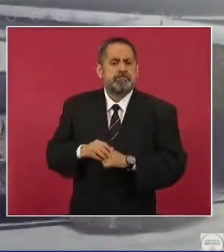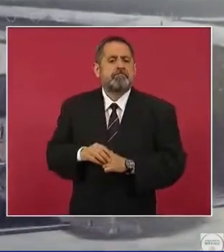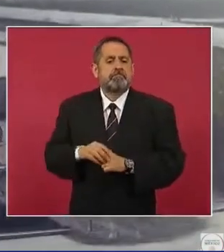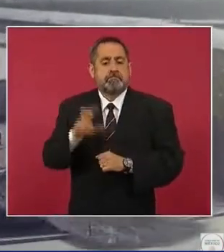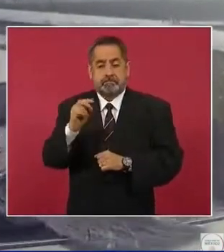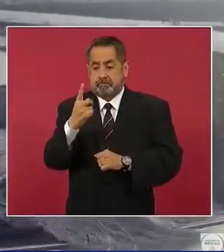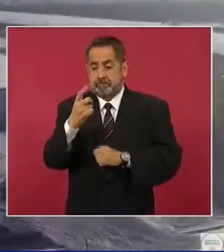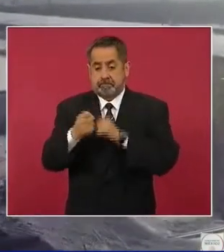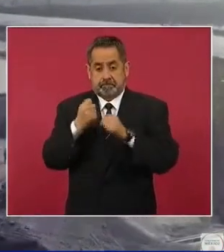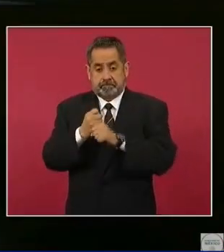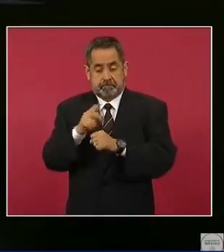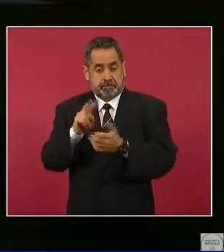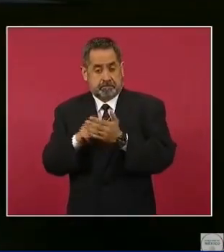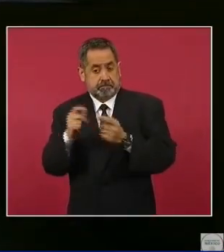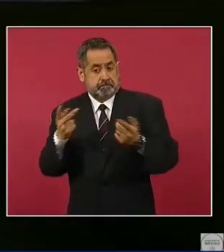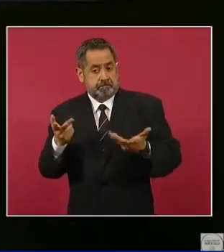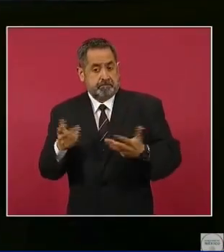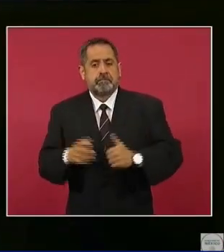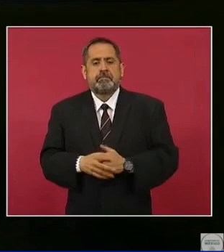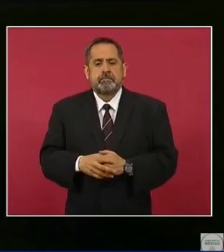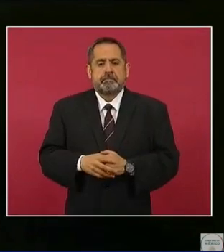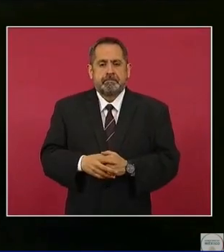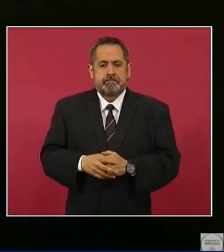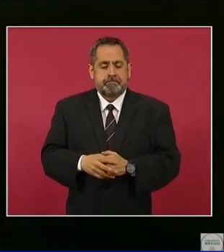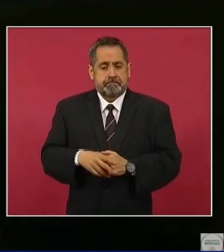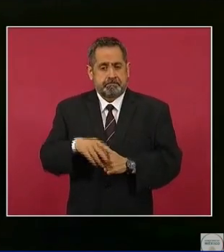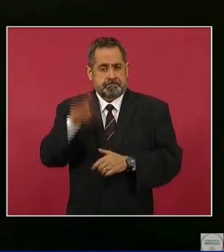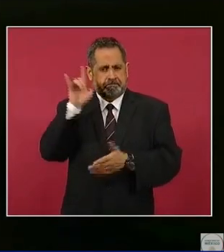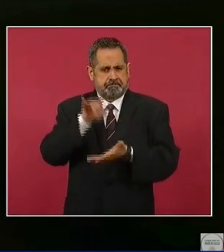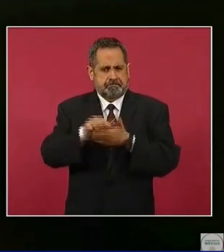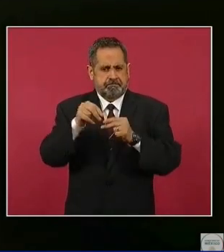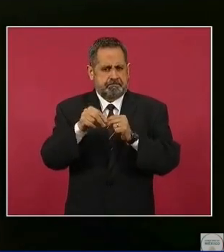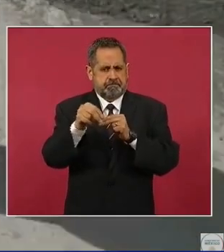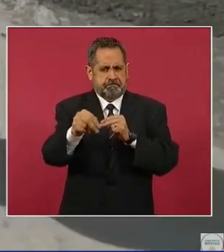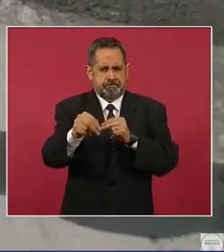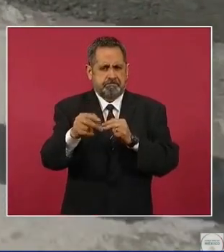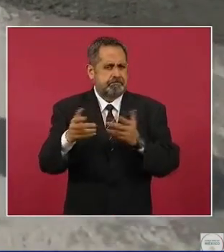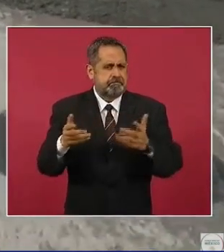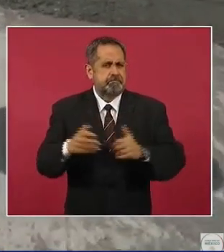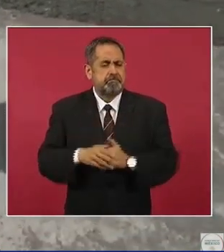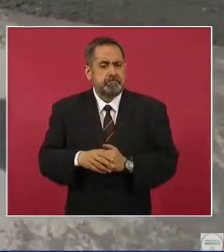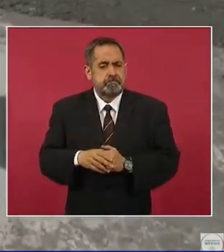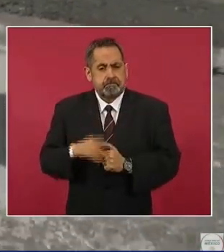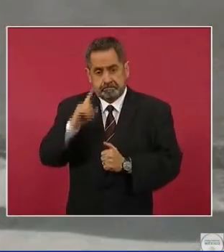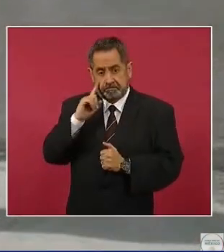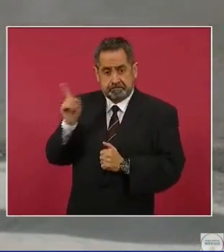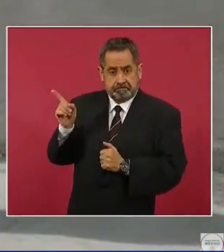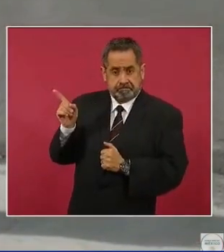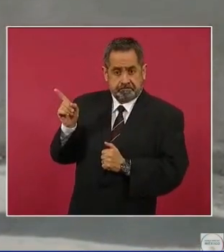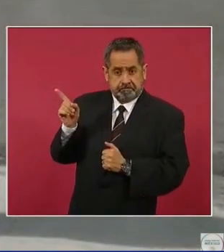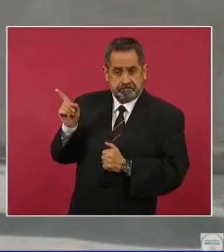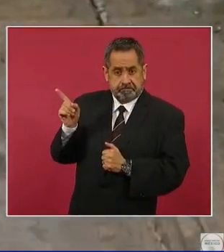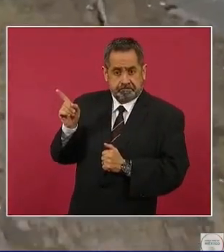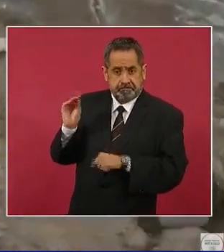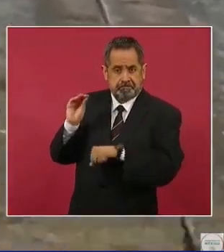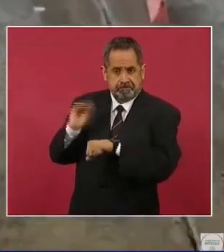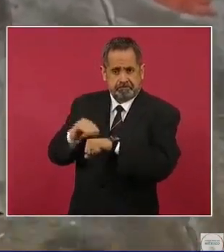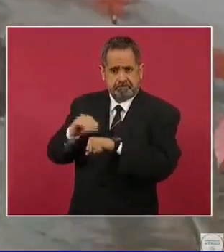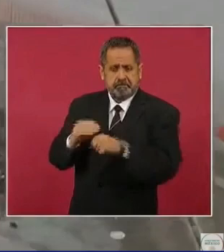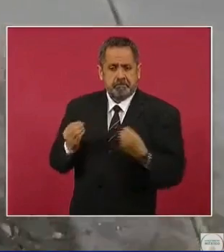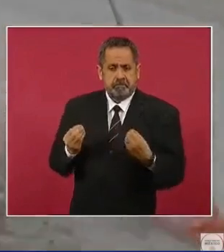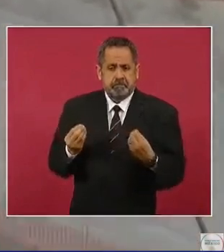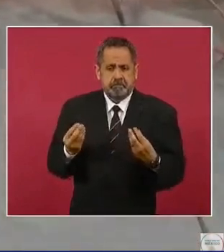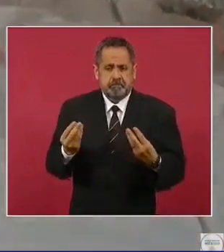de 2022. En la pista norte y central plataforma y rodajes, se realiza la colocación de bases y luminarias para